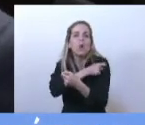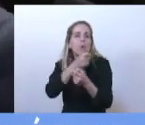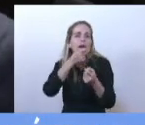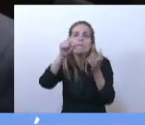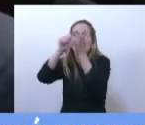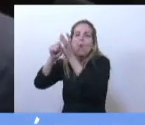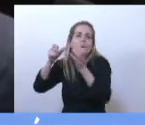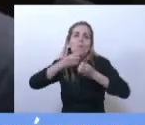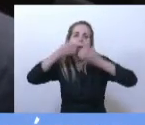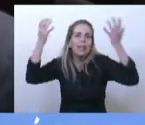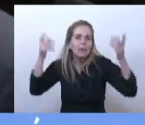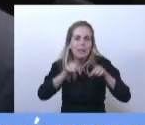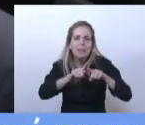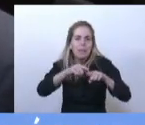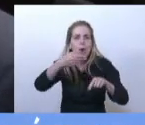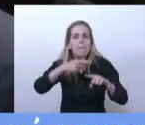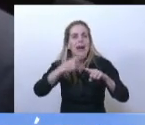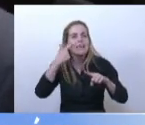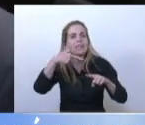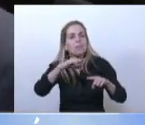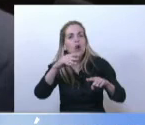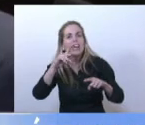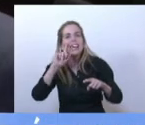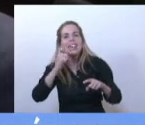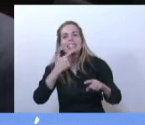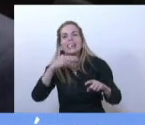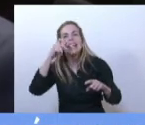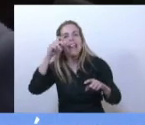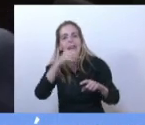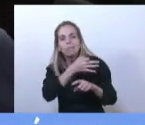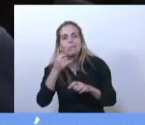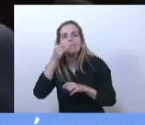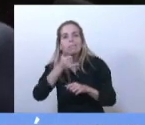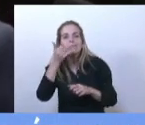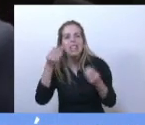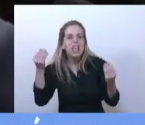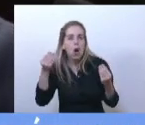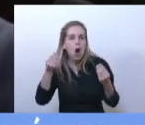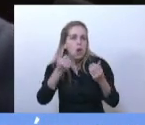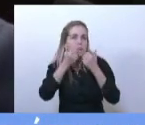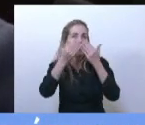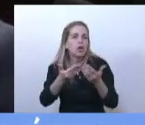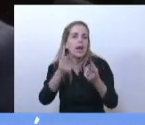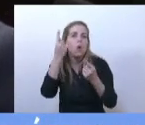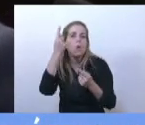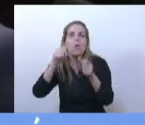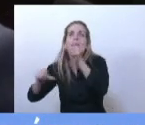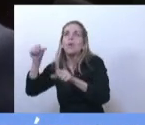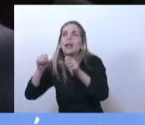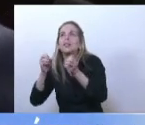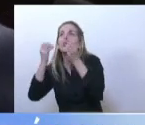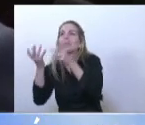decía máximo kirchner en la cámara de diputados no hay ningún prejuicio para con ningún laboratorio de ningún